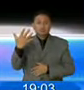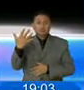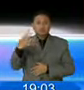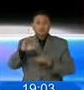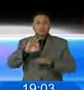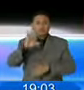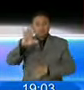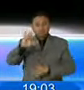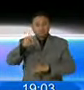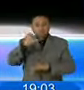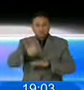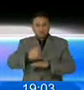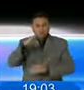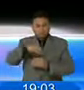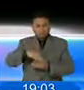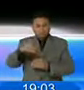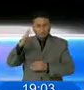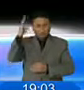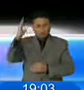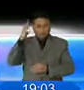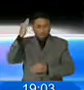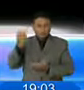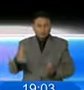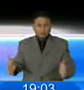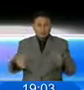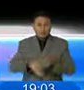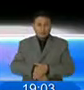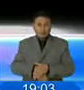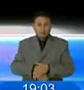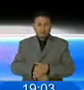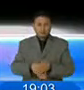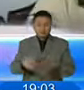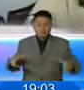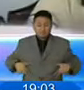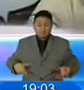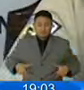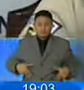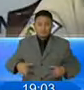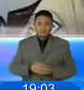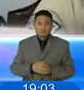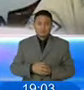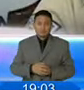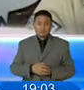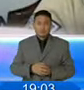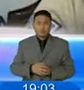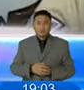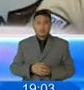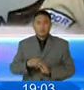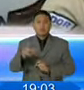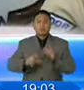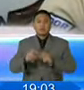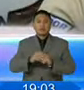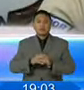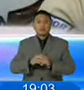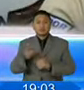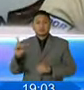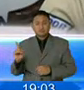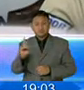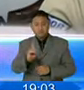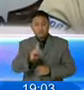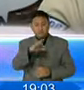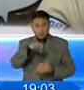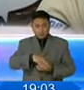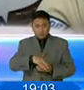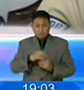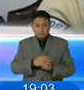cinco juntas receptoras del voto de Tulcán, Otavalo, Chone, Guaranda y Tungurahua. Cuando los ciudadanos se acercaron a